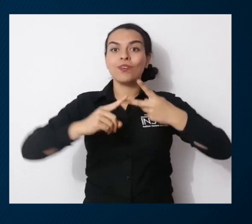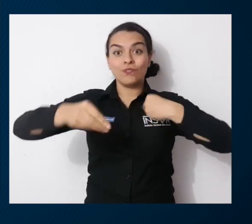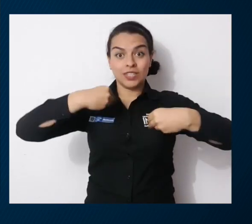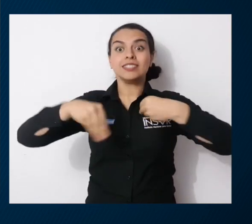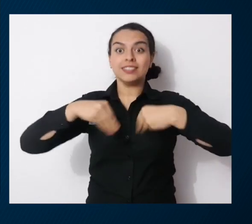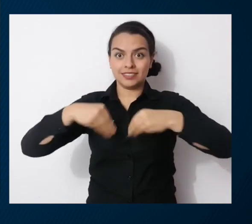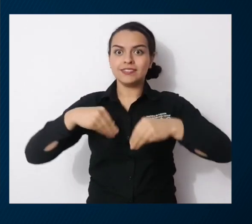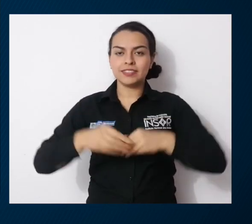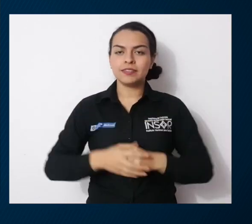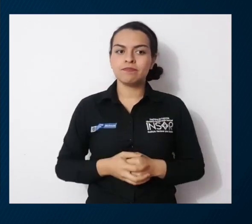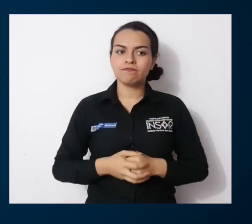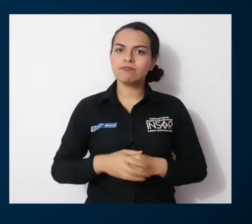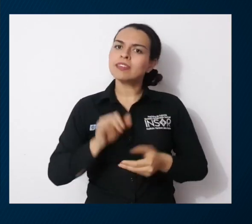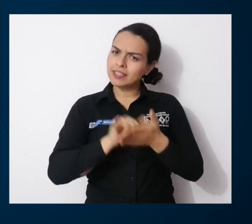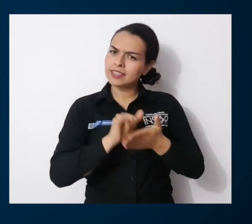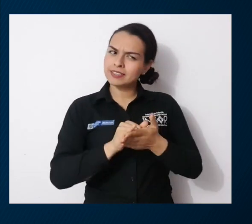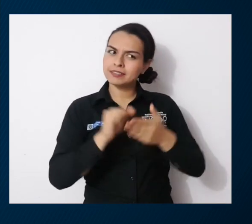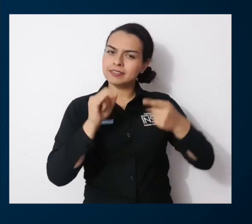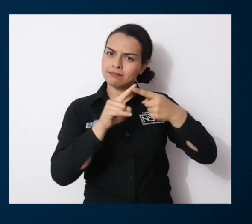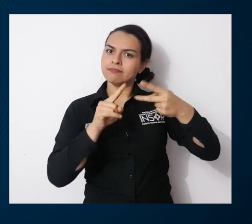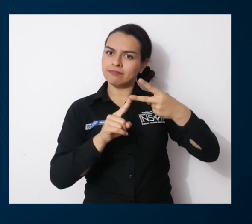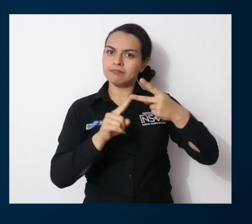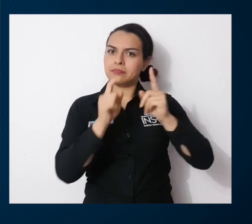flexibilidad, ¿no? Que están ahí como